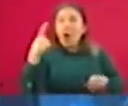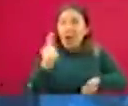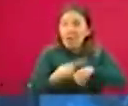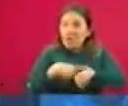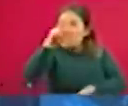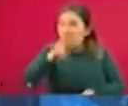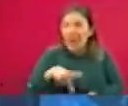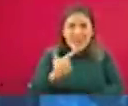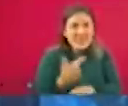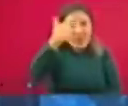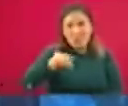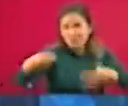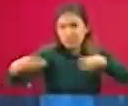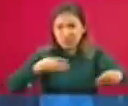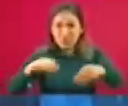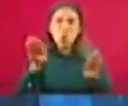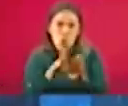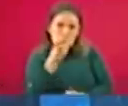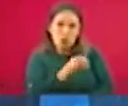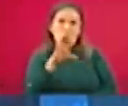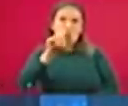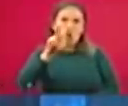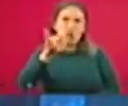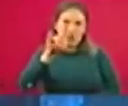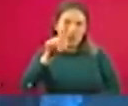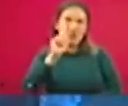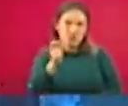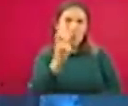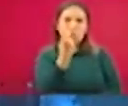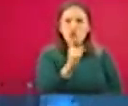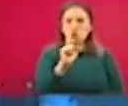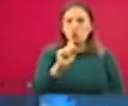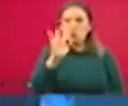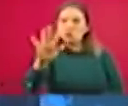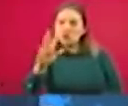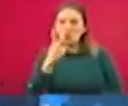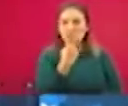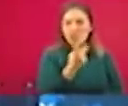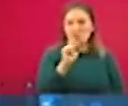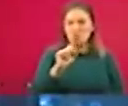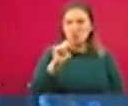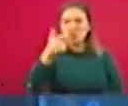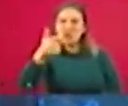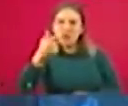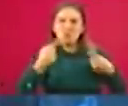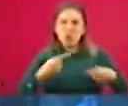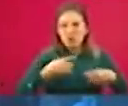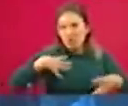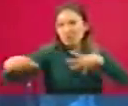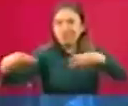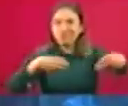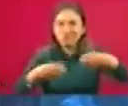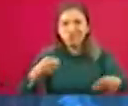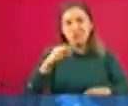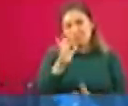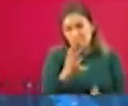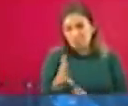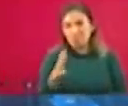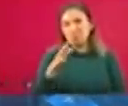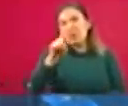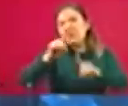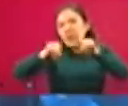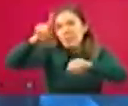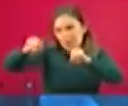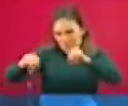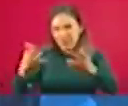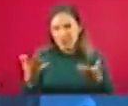de complicarse, no vayan a los hospitales a contagiar a otros. Entonces, por diseño de la intervención de control, sabemos